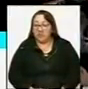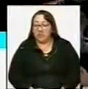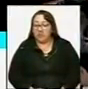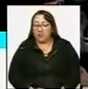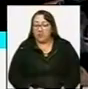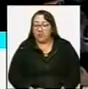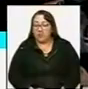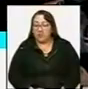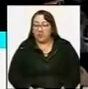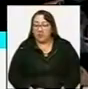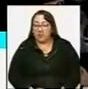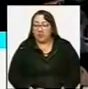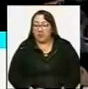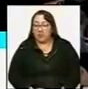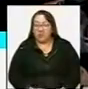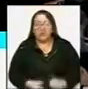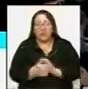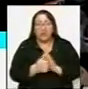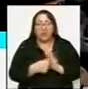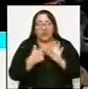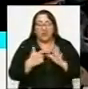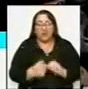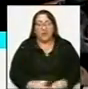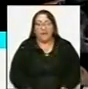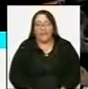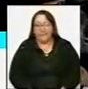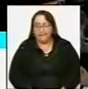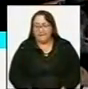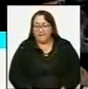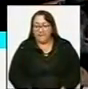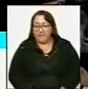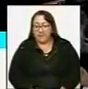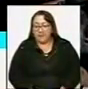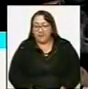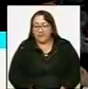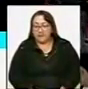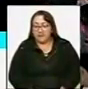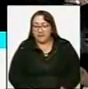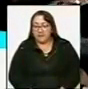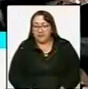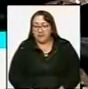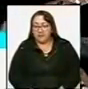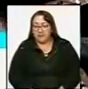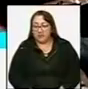párrafo, del artículo 7, del padrón de afiliados. ¿El D o el B?